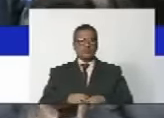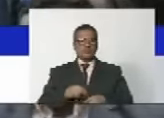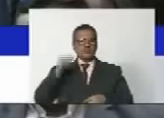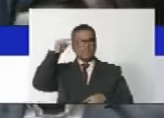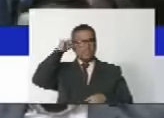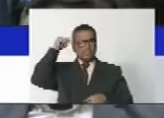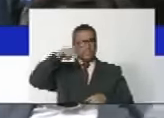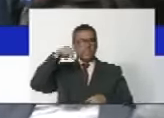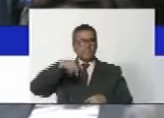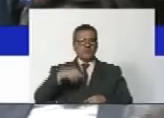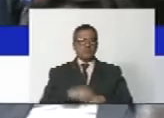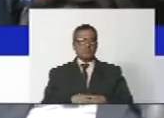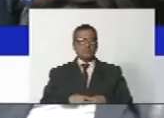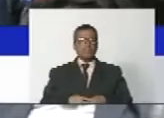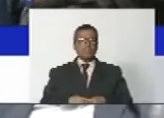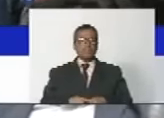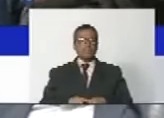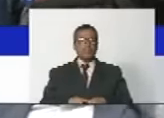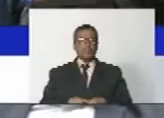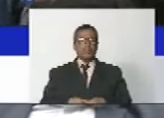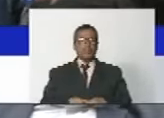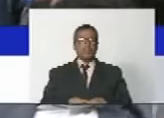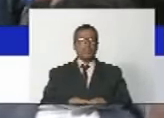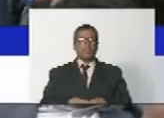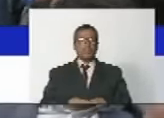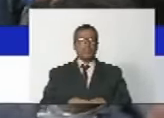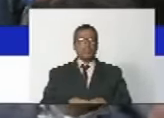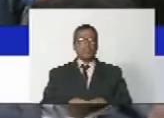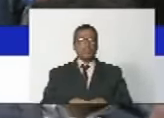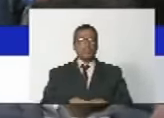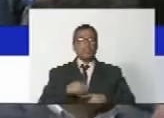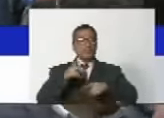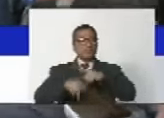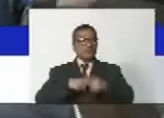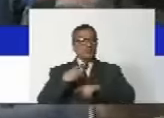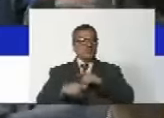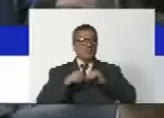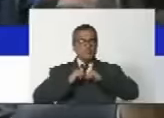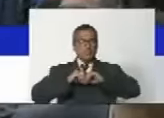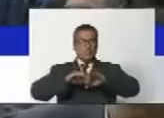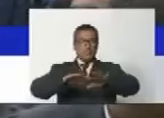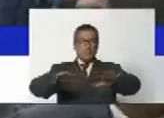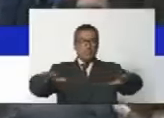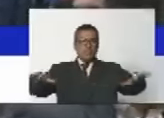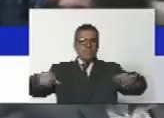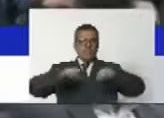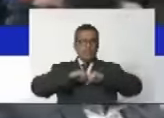hoy estamos en un proceso de expansión